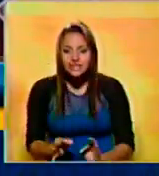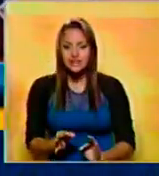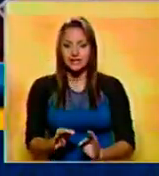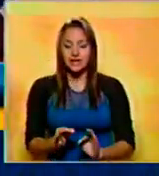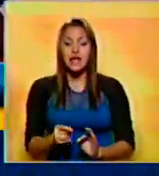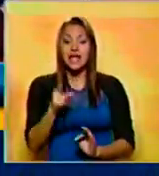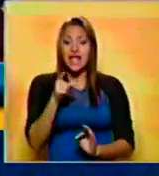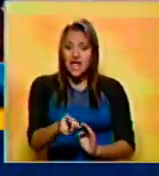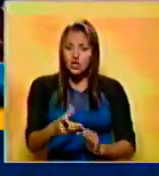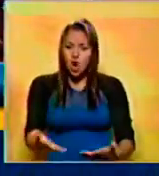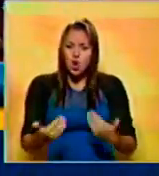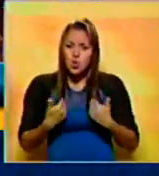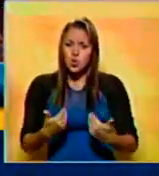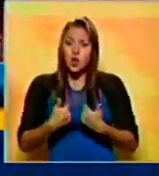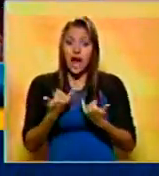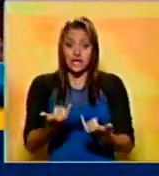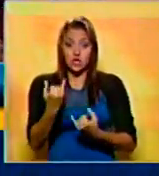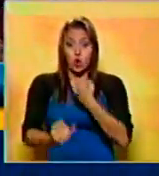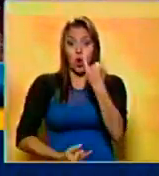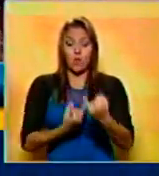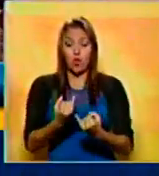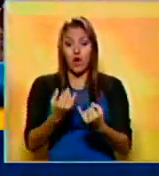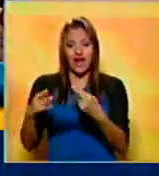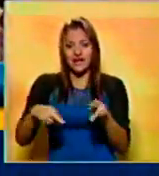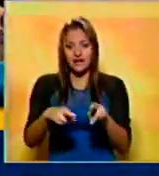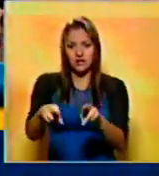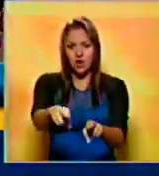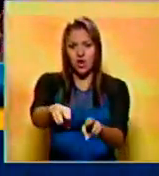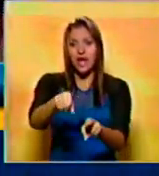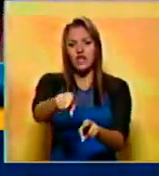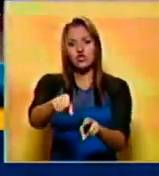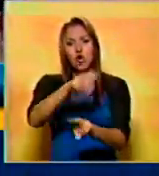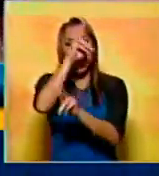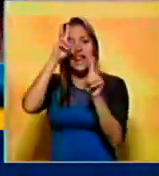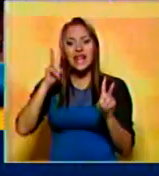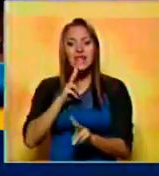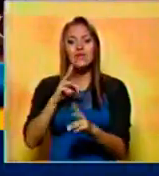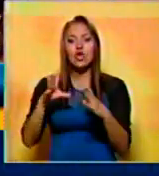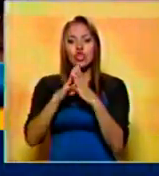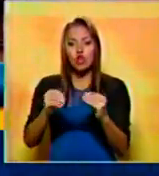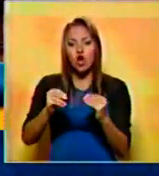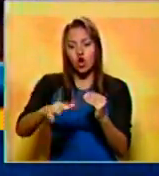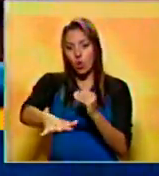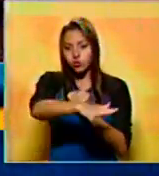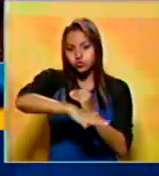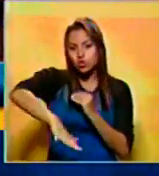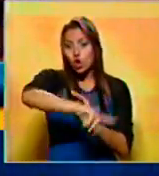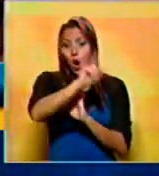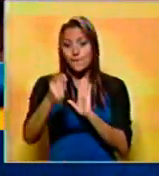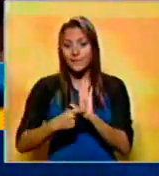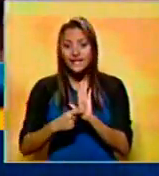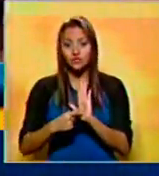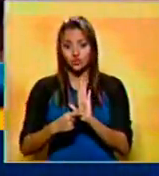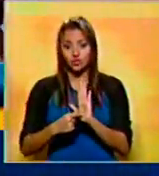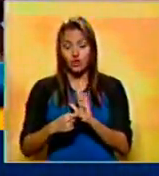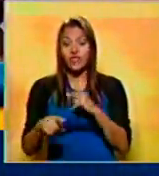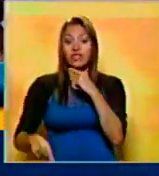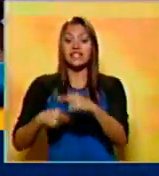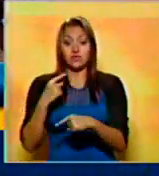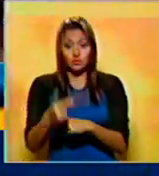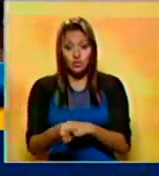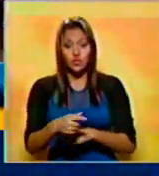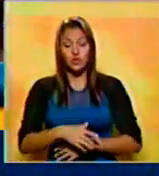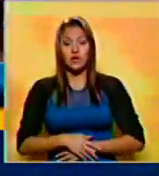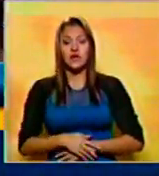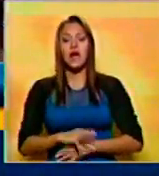esta perturbación que tenemos acá a nivel de la quebrada vamos a sanear toda esta área de forma completa y luego vamos